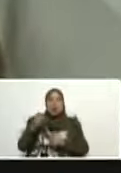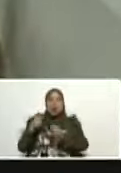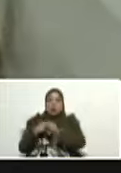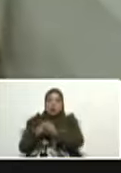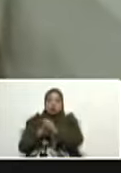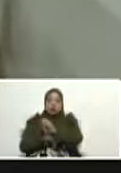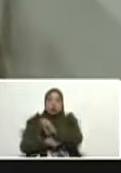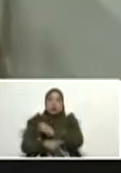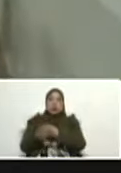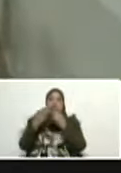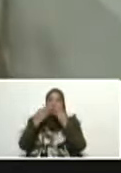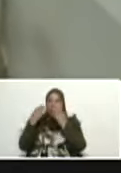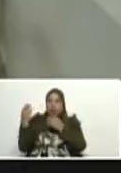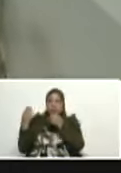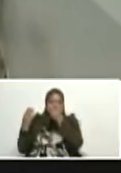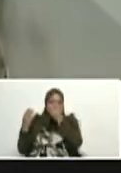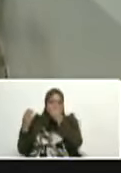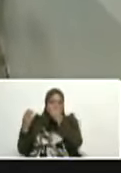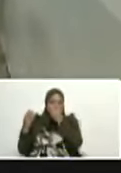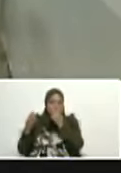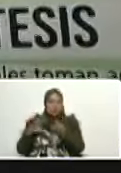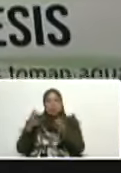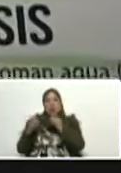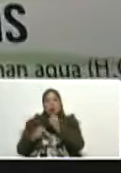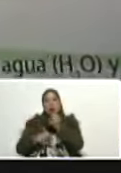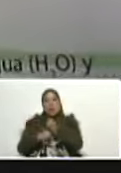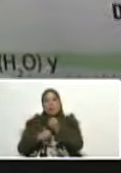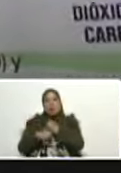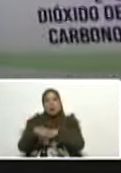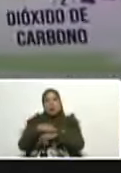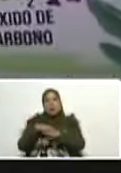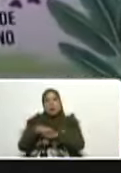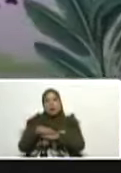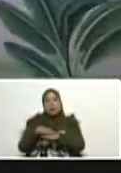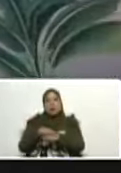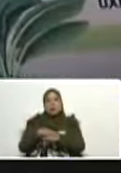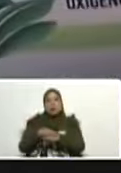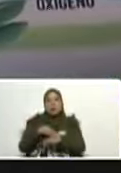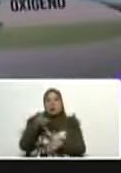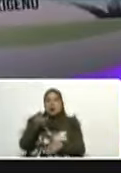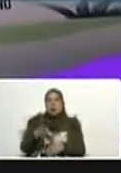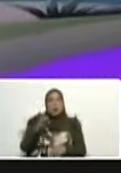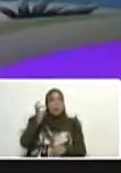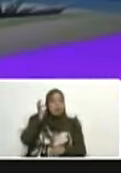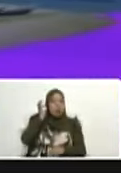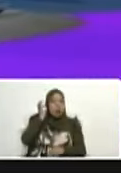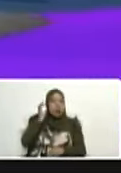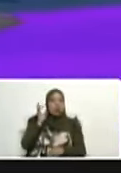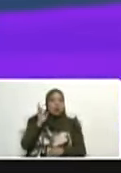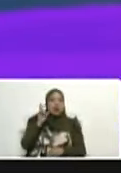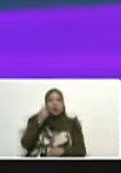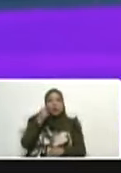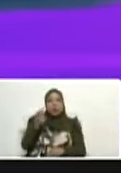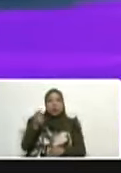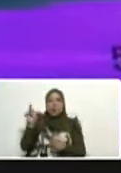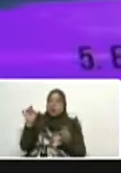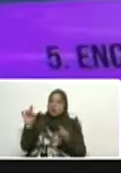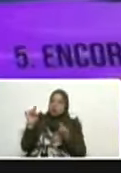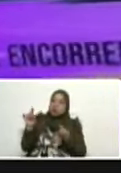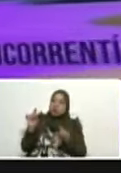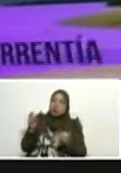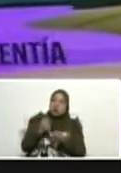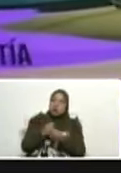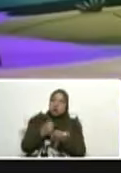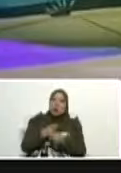adecuada, remodelada, con el apoyo de nuestra ministra Gabriela, por supuesto, para crear espacios de formación bajo